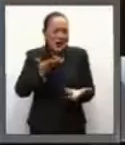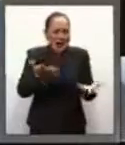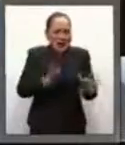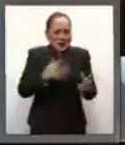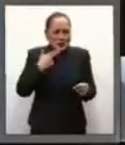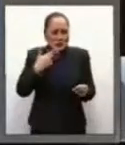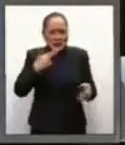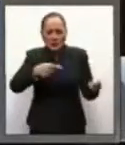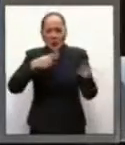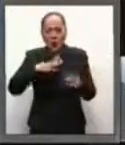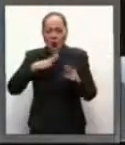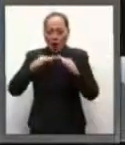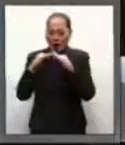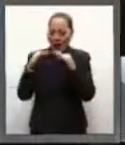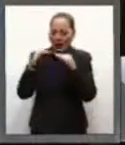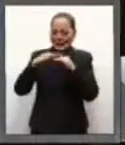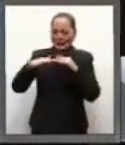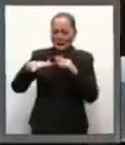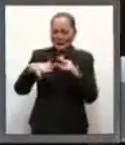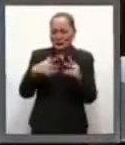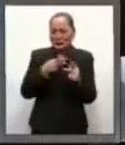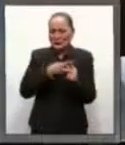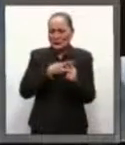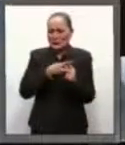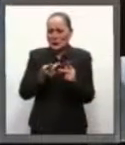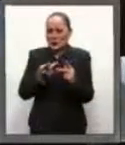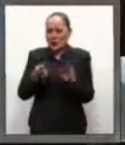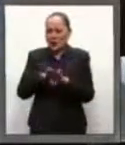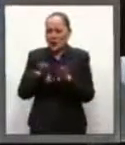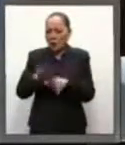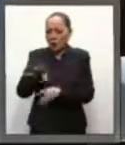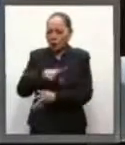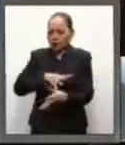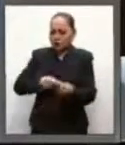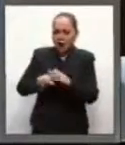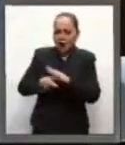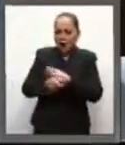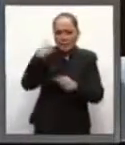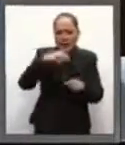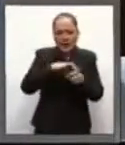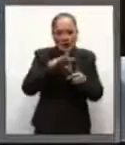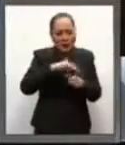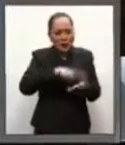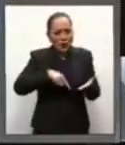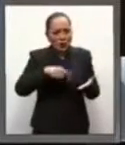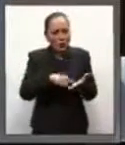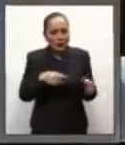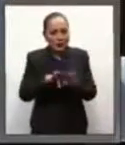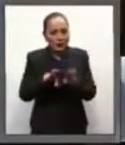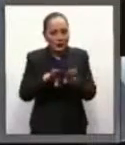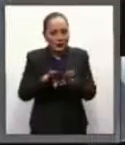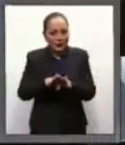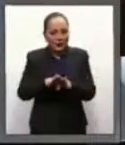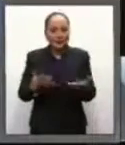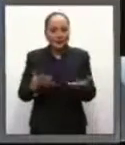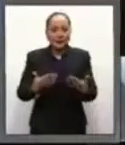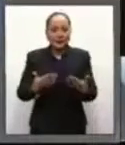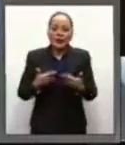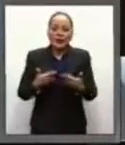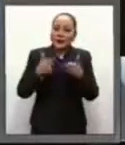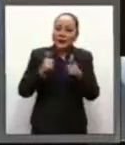lámina regalado a cambio de su voto en la última elección. Morena es el